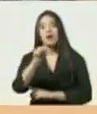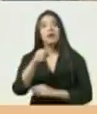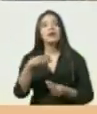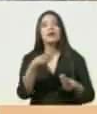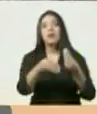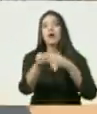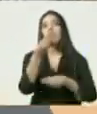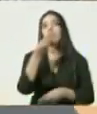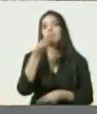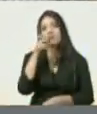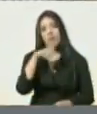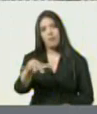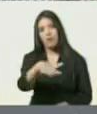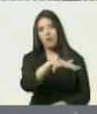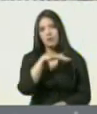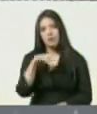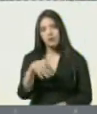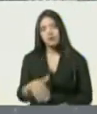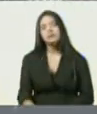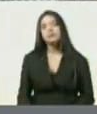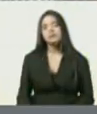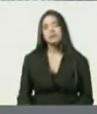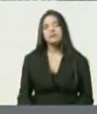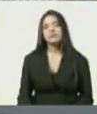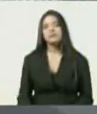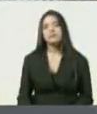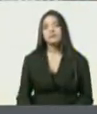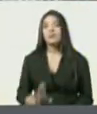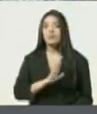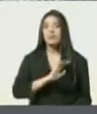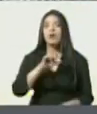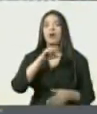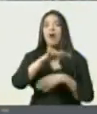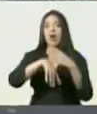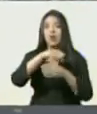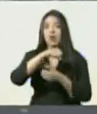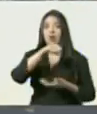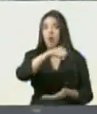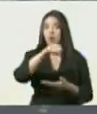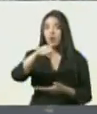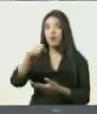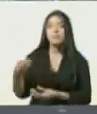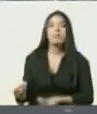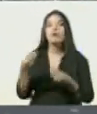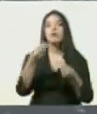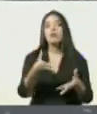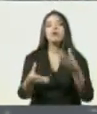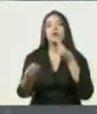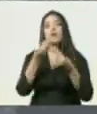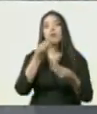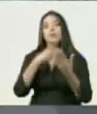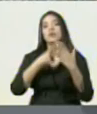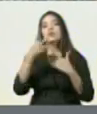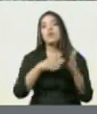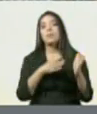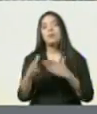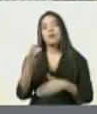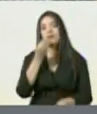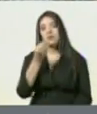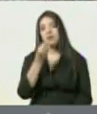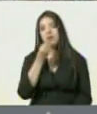alimentos al pueblo. Vehículos, bueno, que sirven para los comités locales de abastecimiento y producción, para llevarle el alimento al programa de